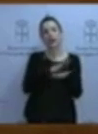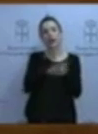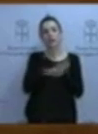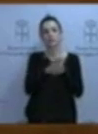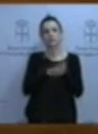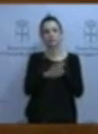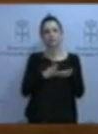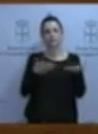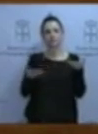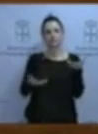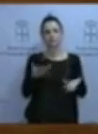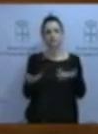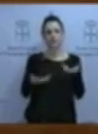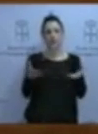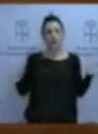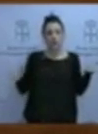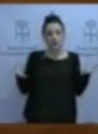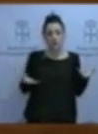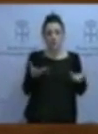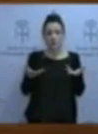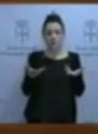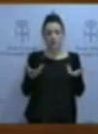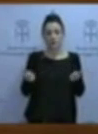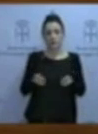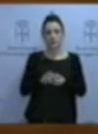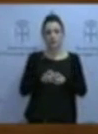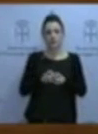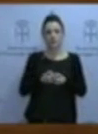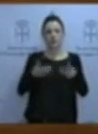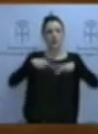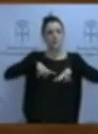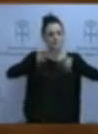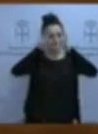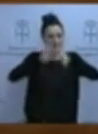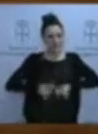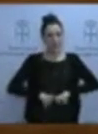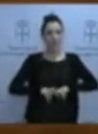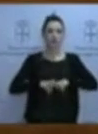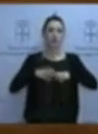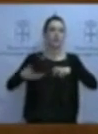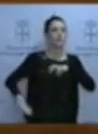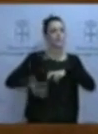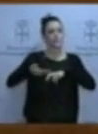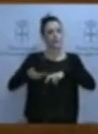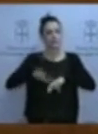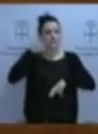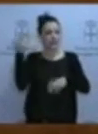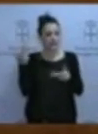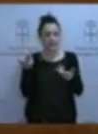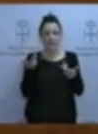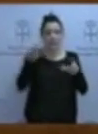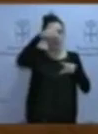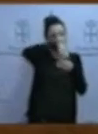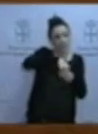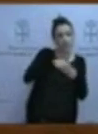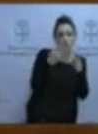que no entra debajo del paraguas de la investigación de excelencia o de la investigación de impacto, y